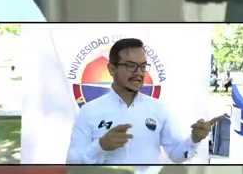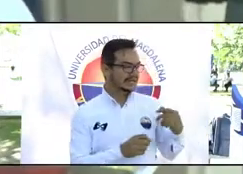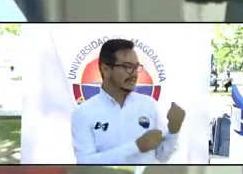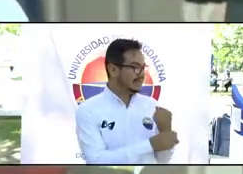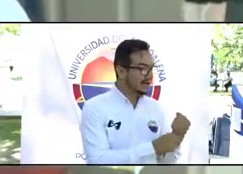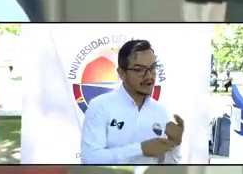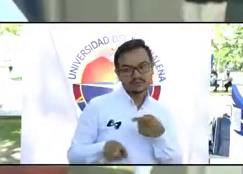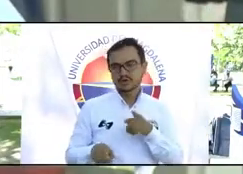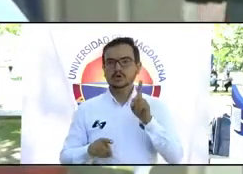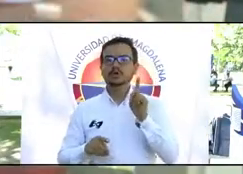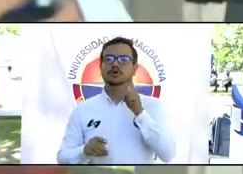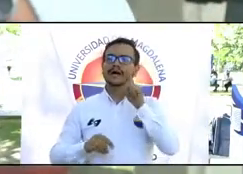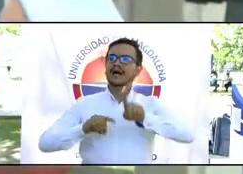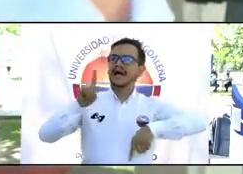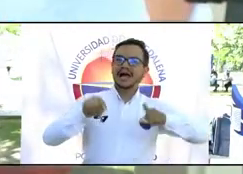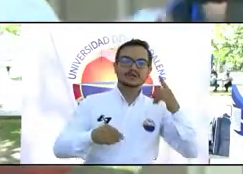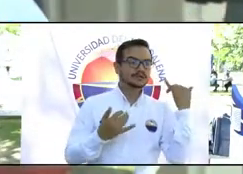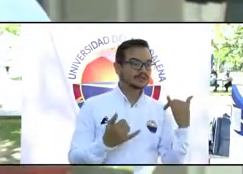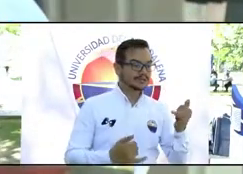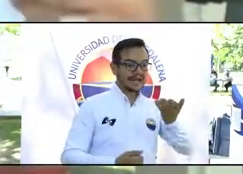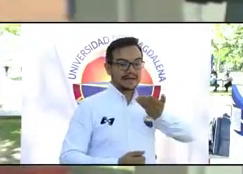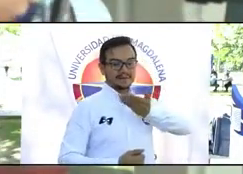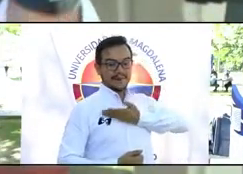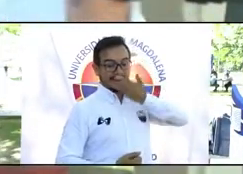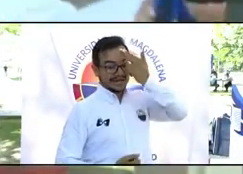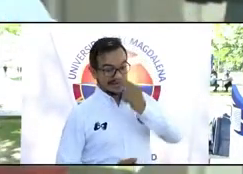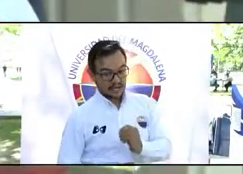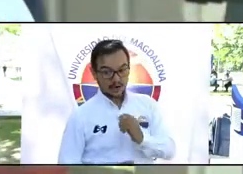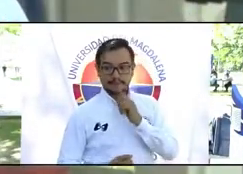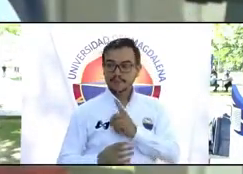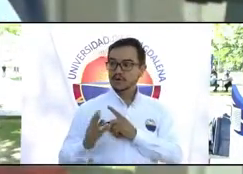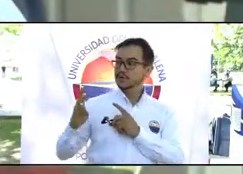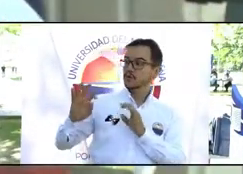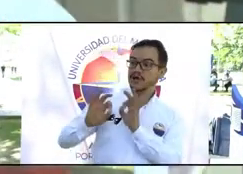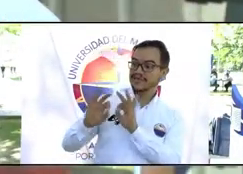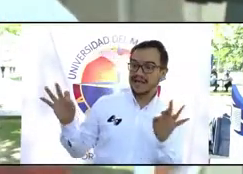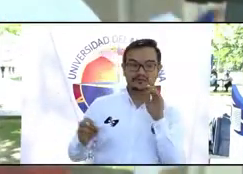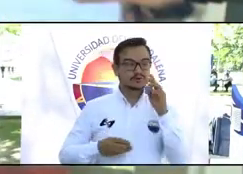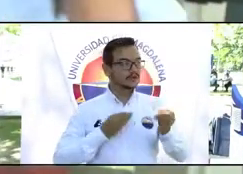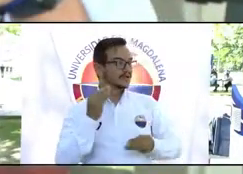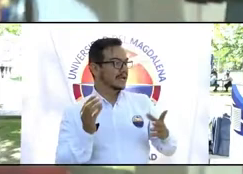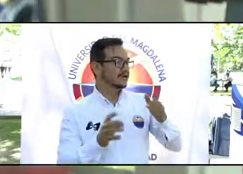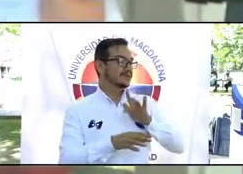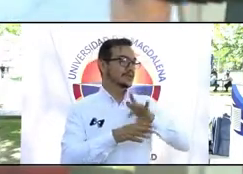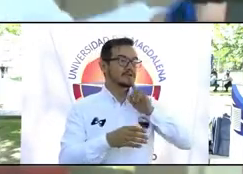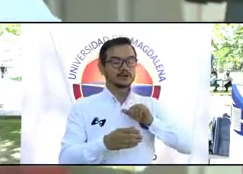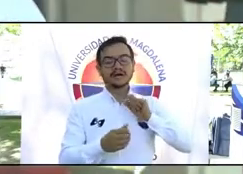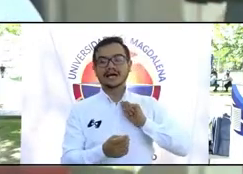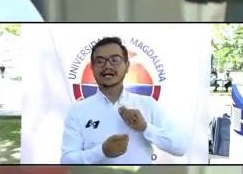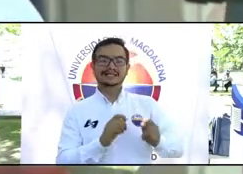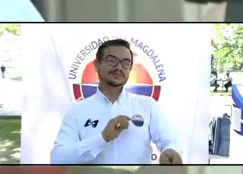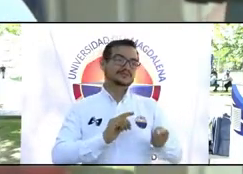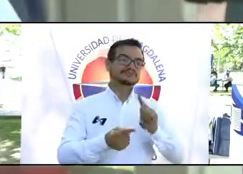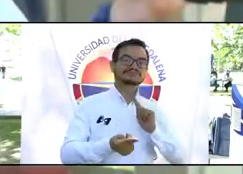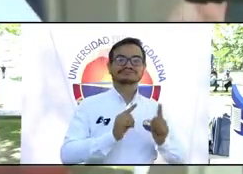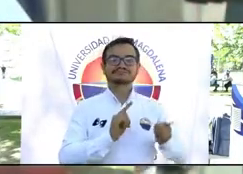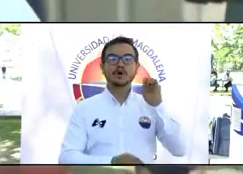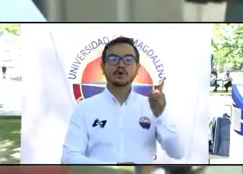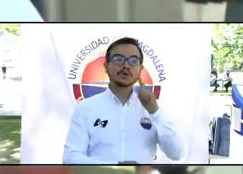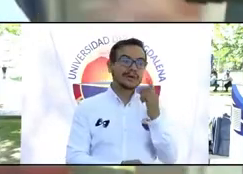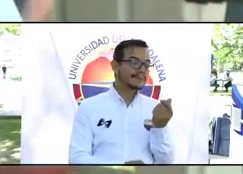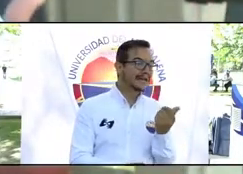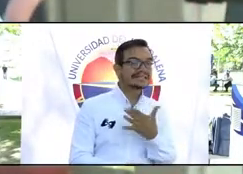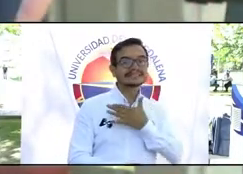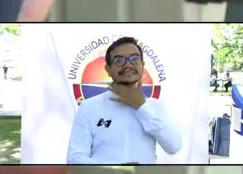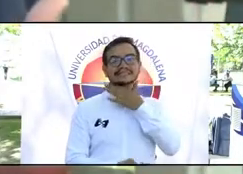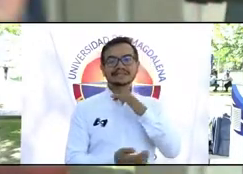son madres cabeza de familia, gente que tiene que alternar porque no tiene cómo comprar los mejores materiales, no tiene cómo venir a veces, pues no importa, la